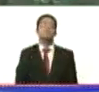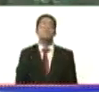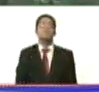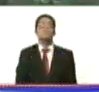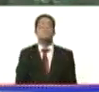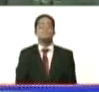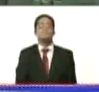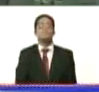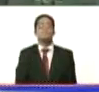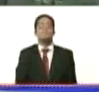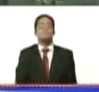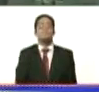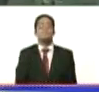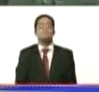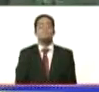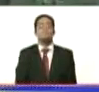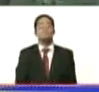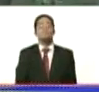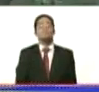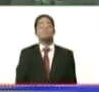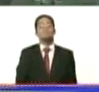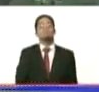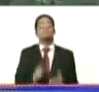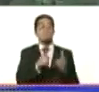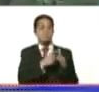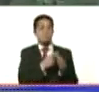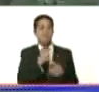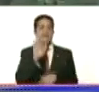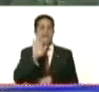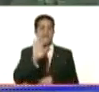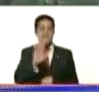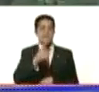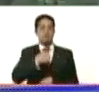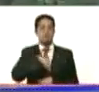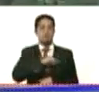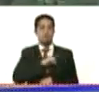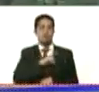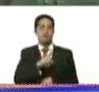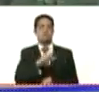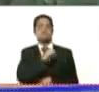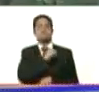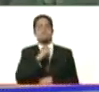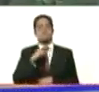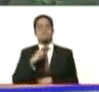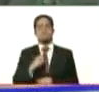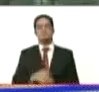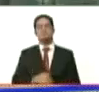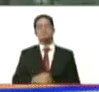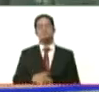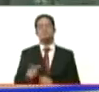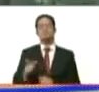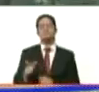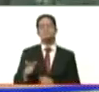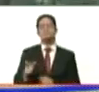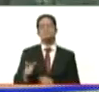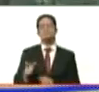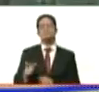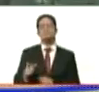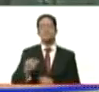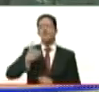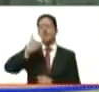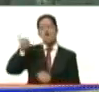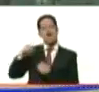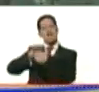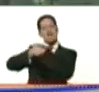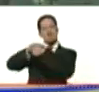para seguir ejerciendo nuestra independencia. Hay un dicho en la biología que Jorge Rodríguez